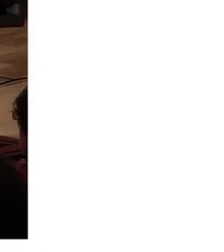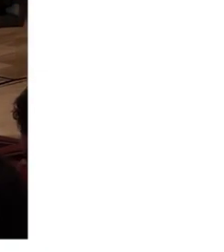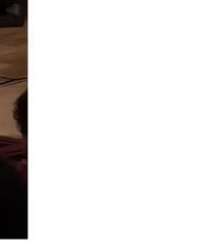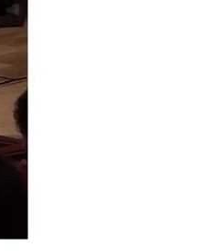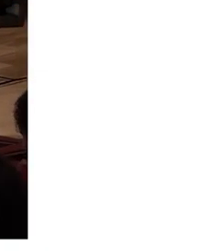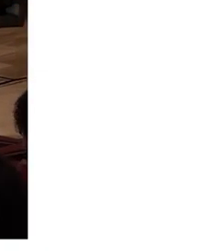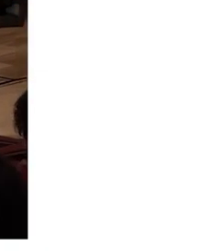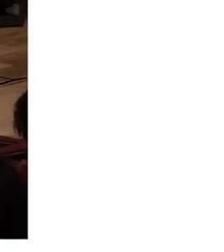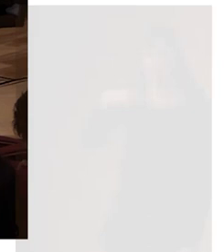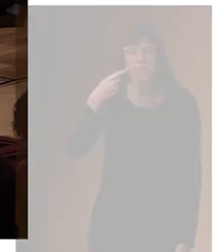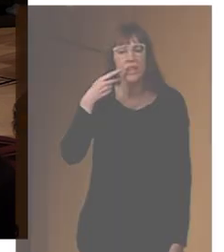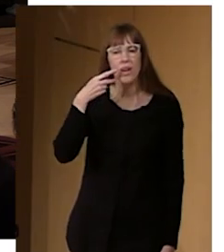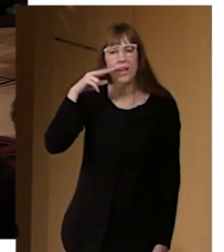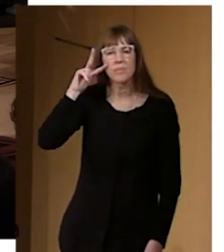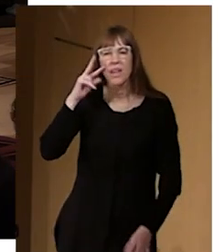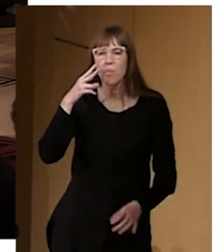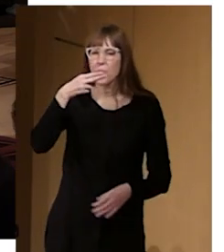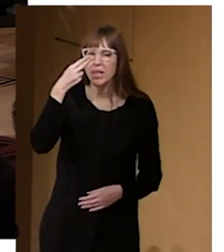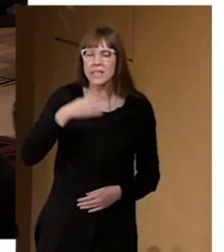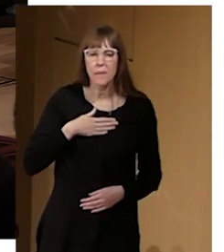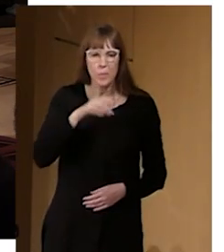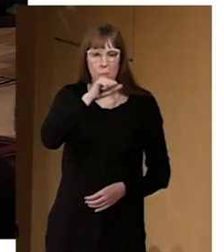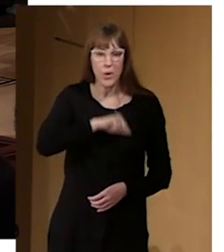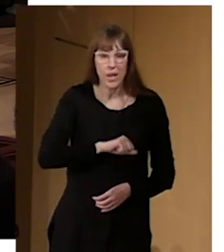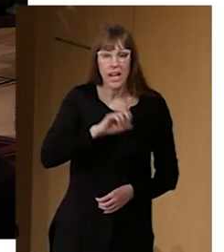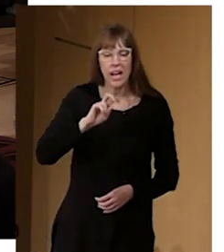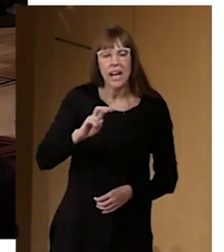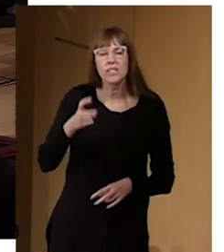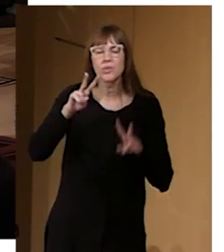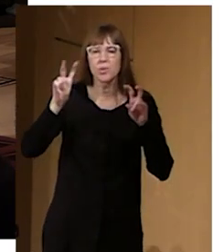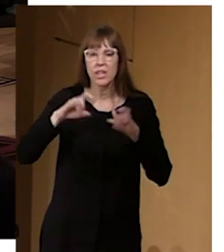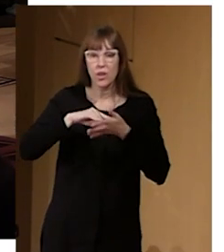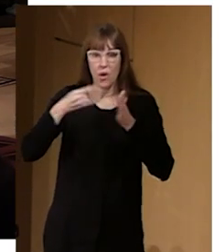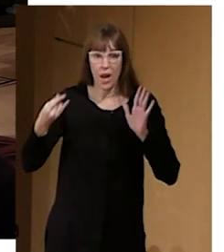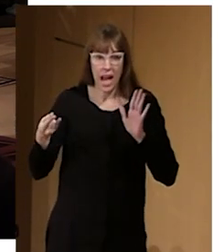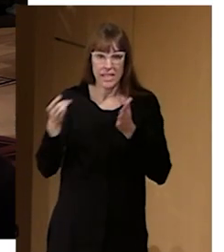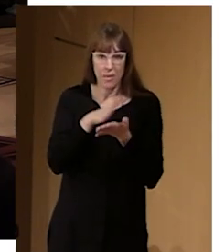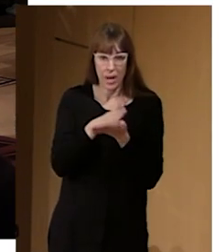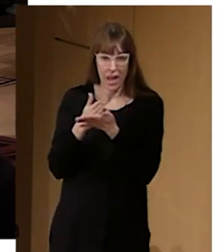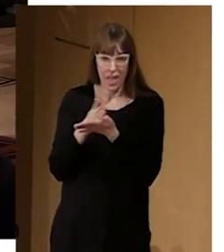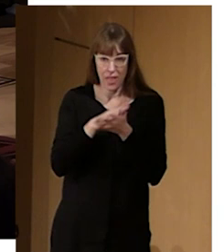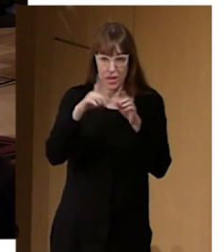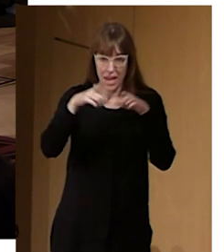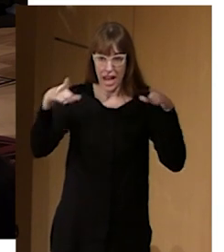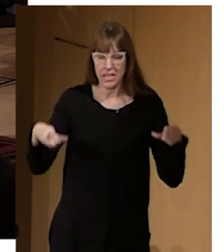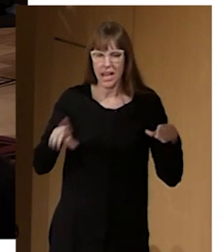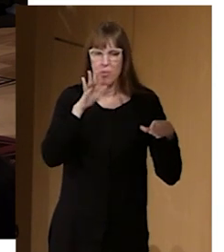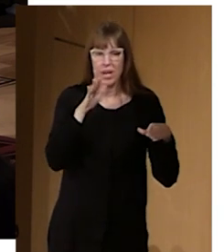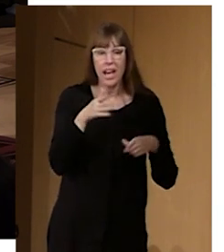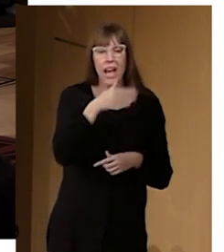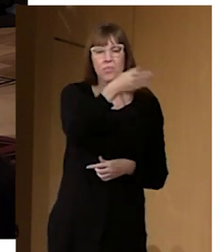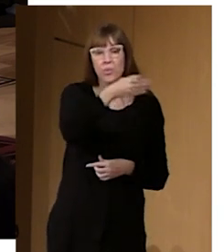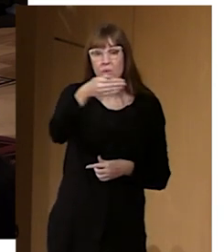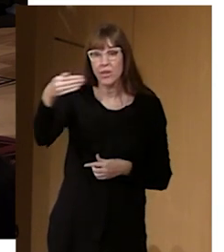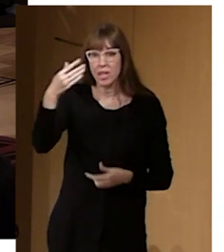que a mí me encanta eh De nuevas metodologías de mediación en la sala y es que en algunas exposiciones hemos